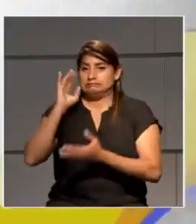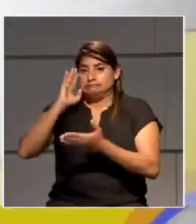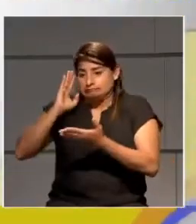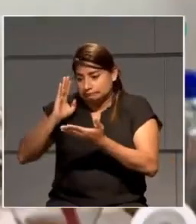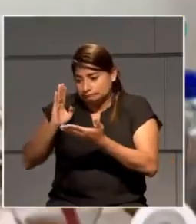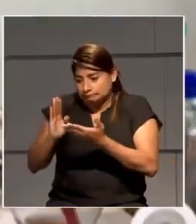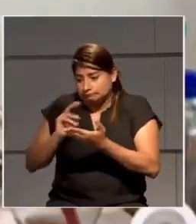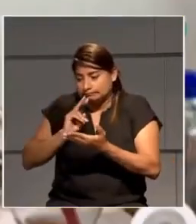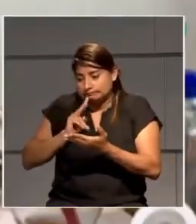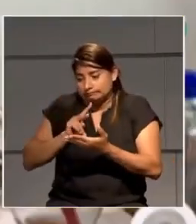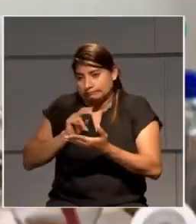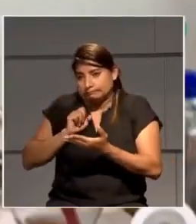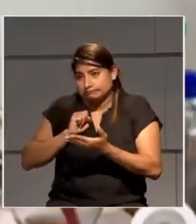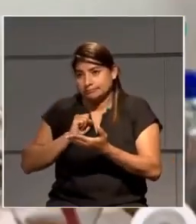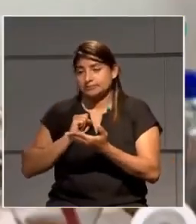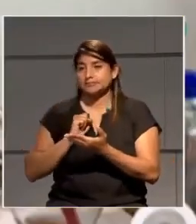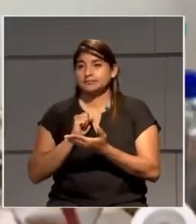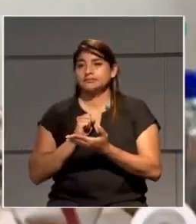verdad.